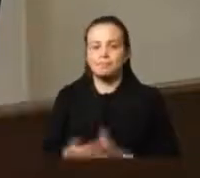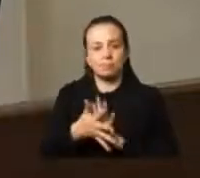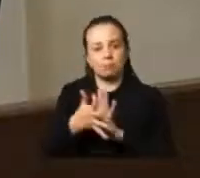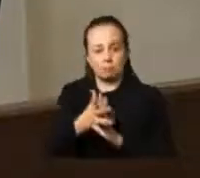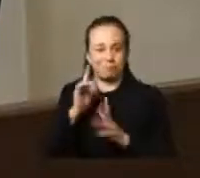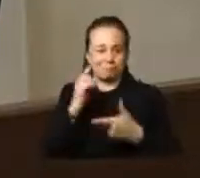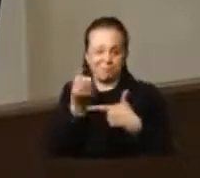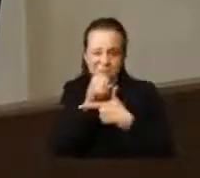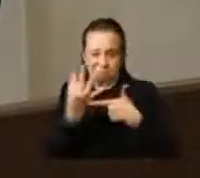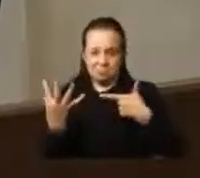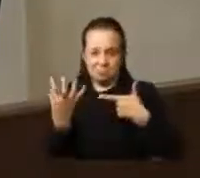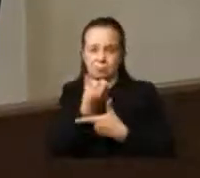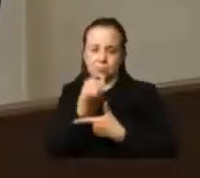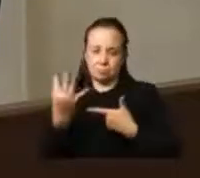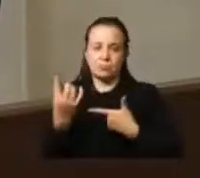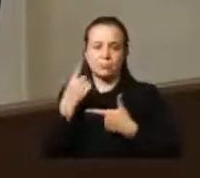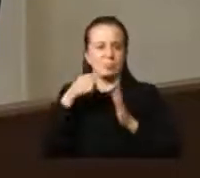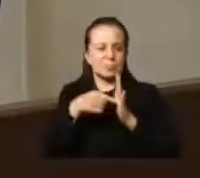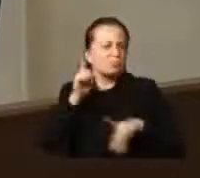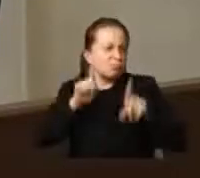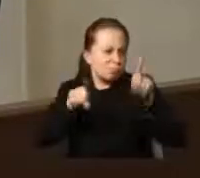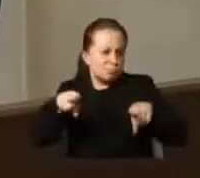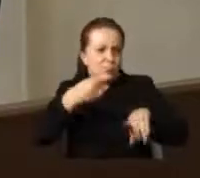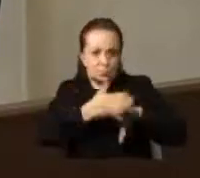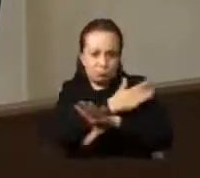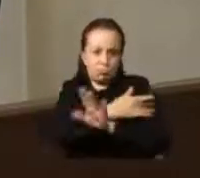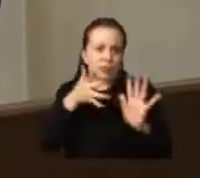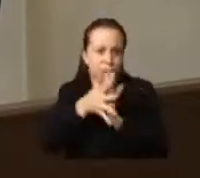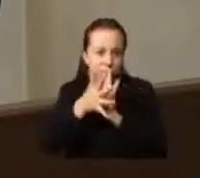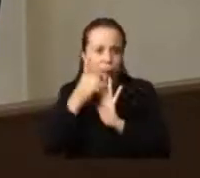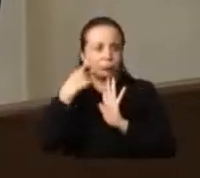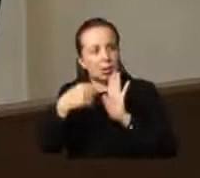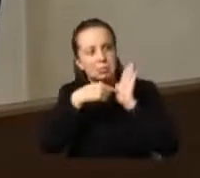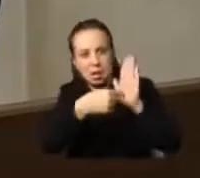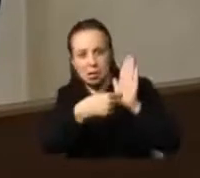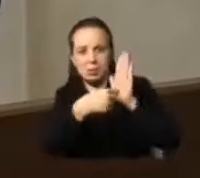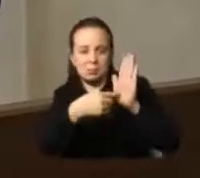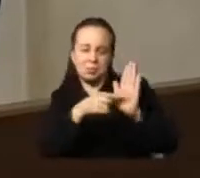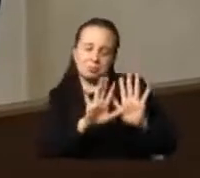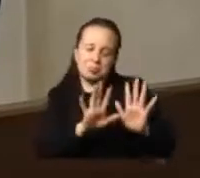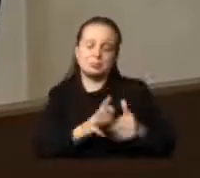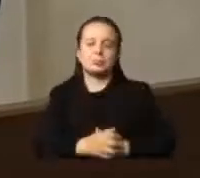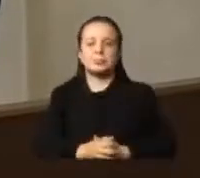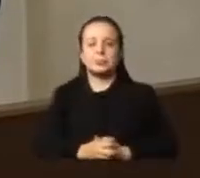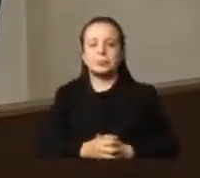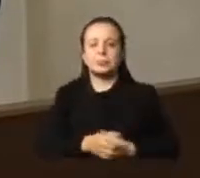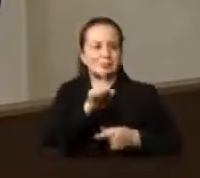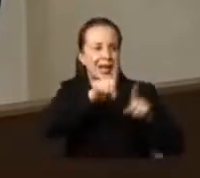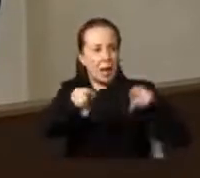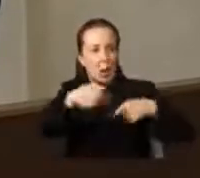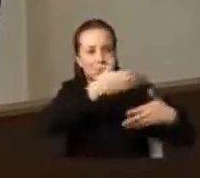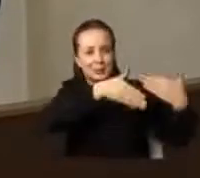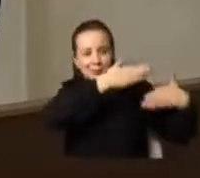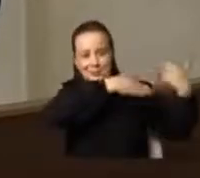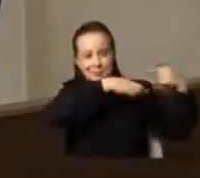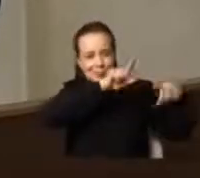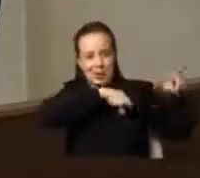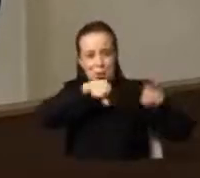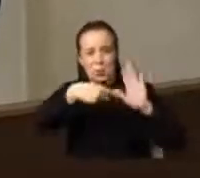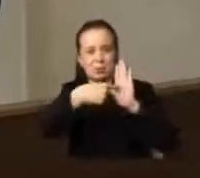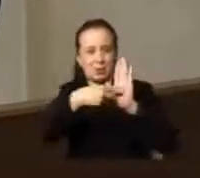mencionando algunas cifras que seguramente ya aquí se han traído por parte de quienes me han antecedido en el uso de la